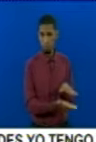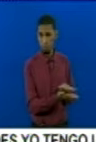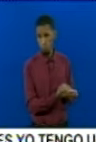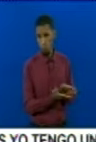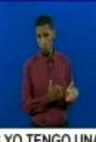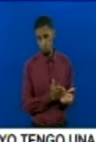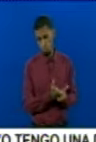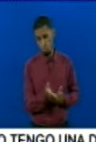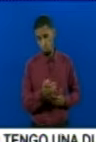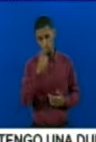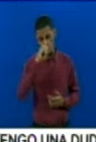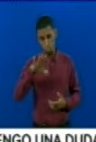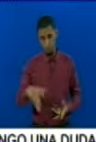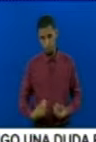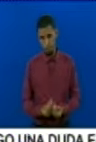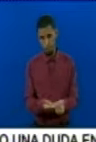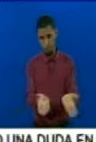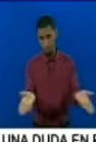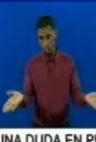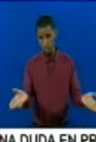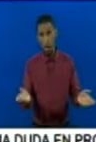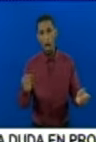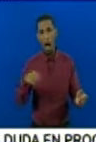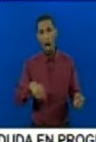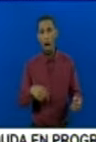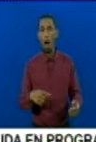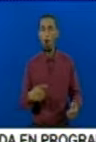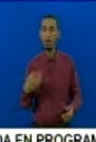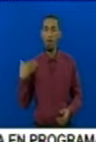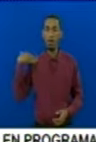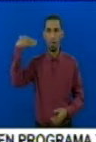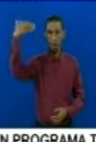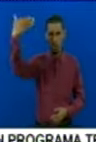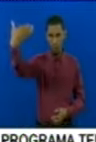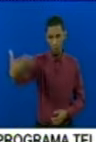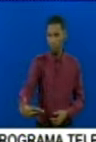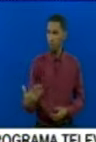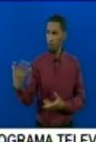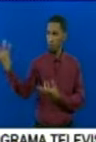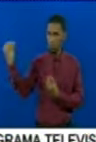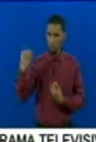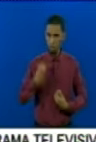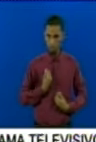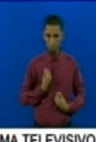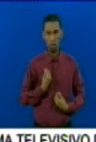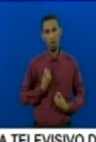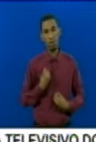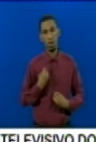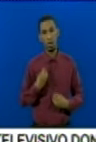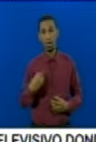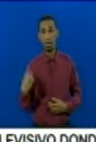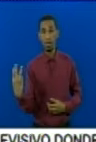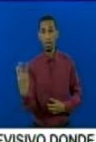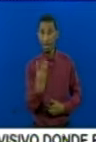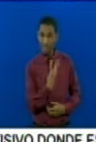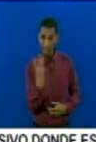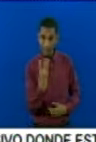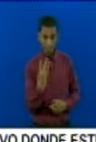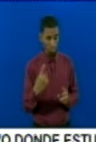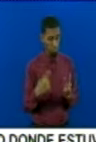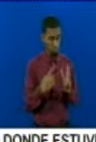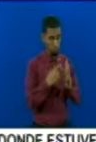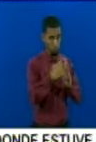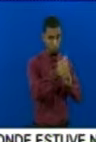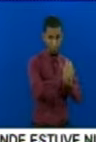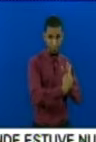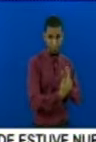continuar avanzando, en tanto esperamos el completamiento de la tercera vuelta en los municipios y la cuarta en